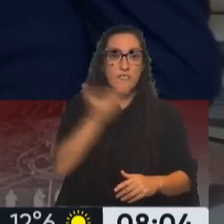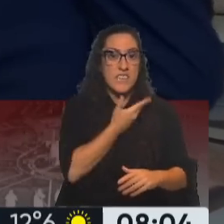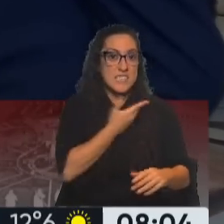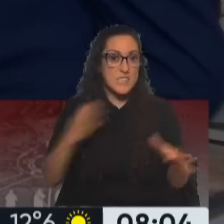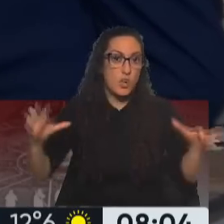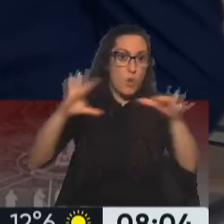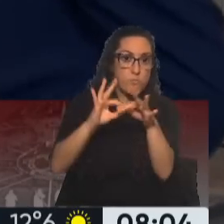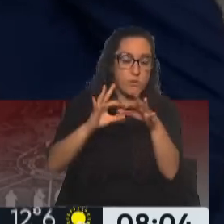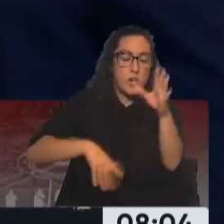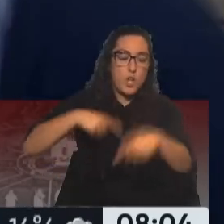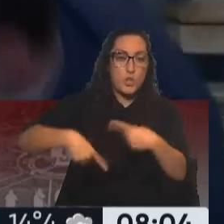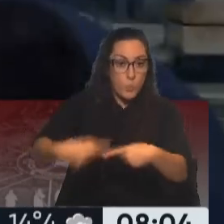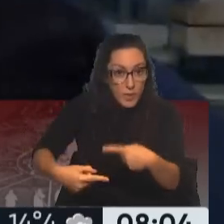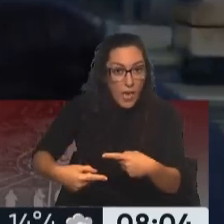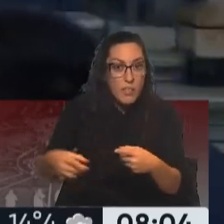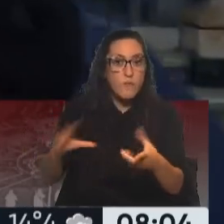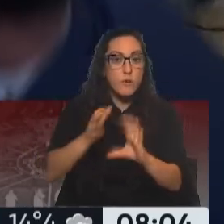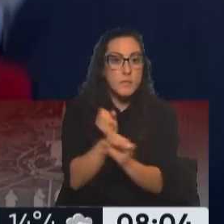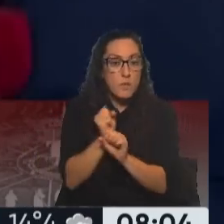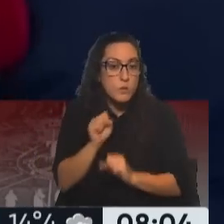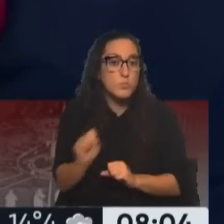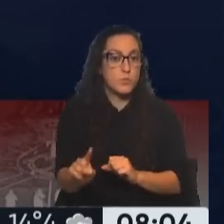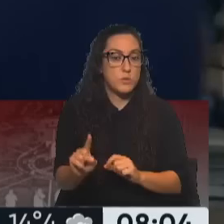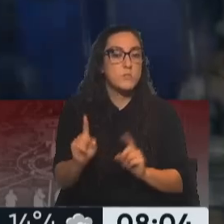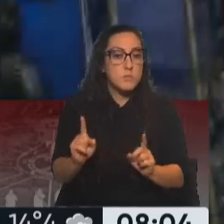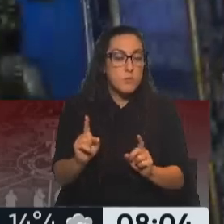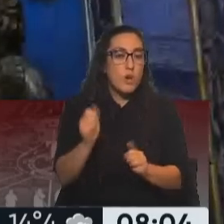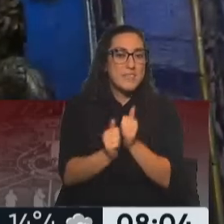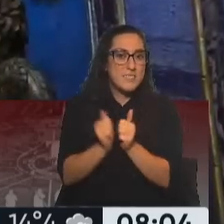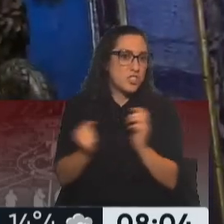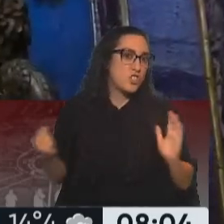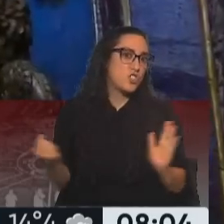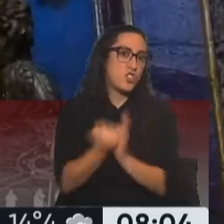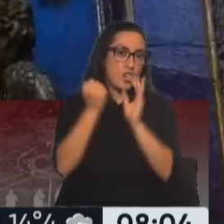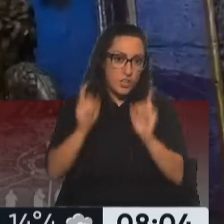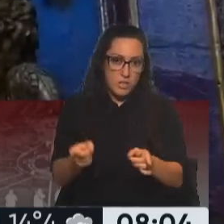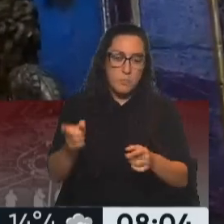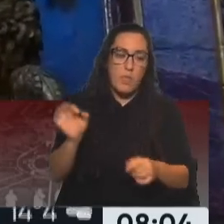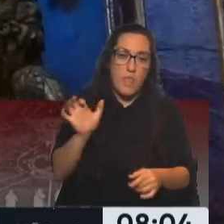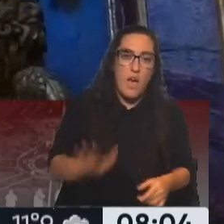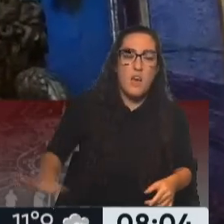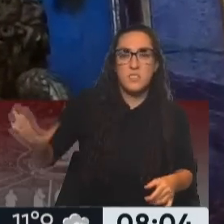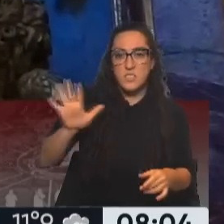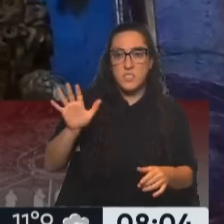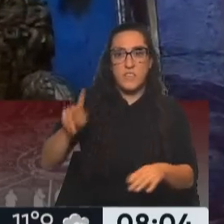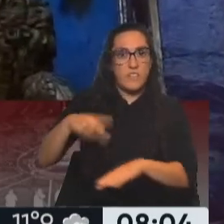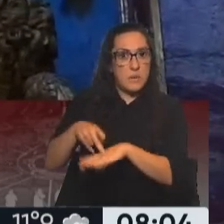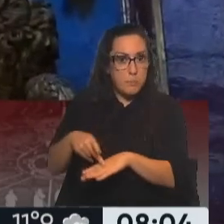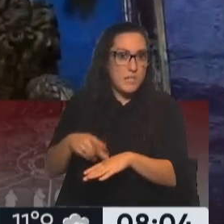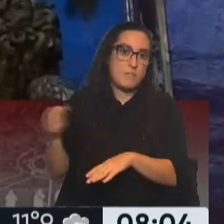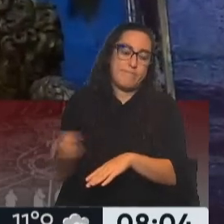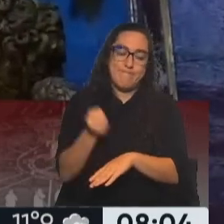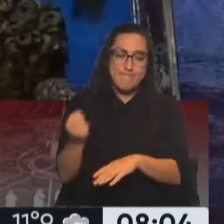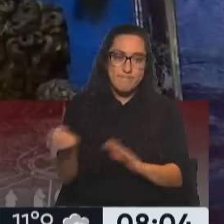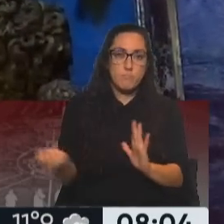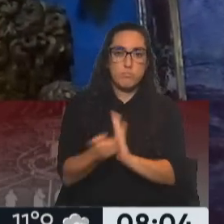continuidad del Papa, con otra cuestión que también sería histórica de un Papa de Asia, ¿no? Un Papa de Filipinas. Y para cerrar